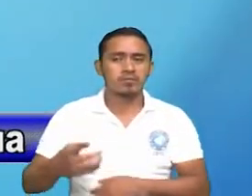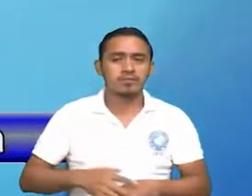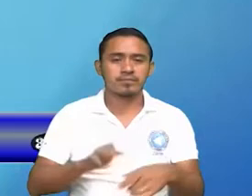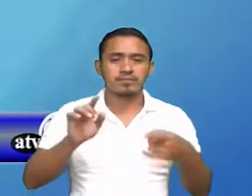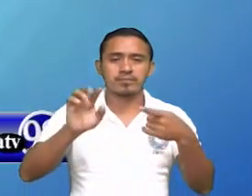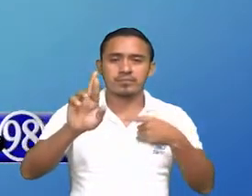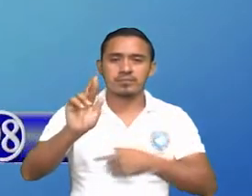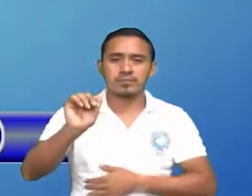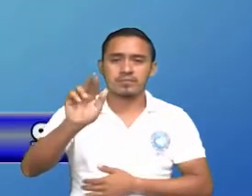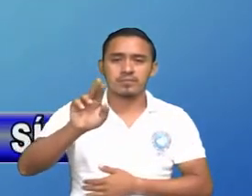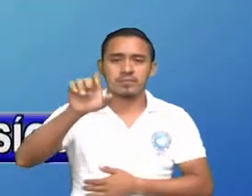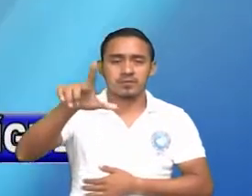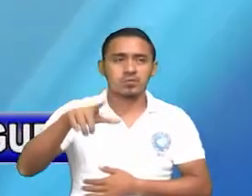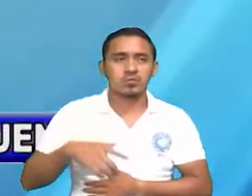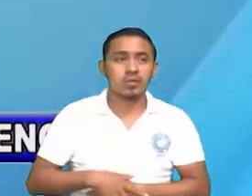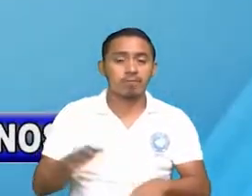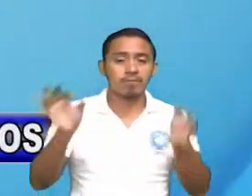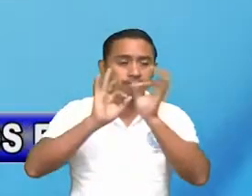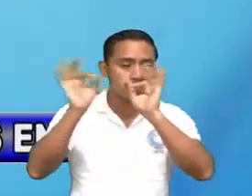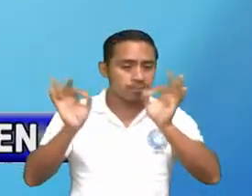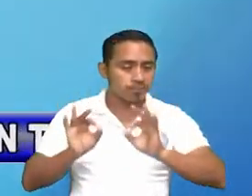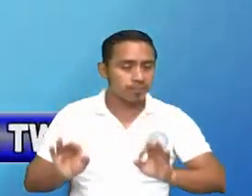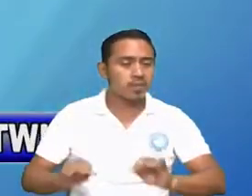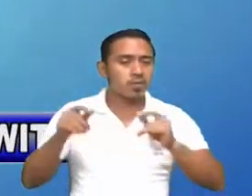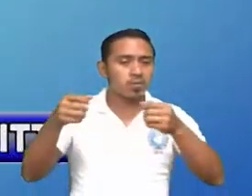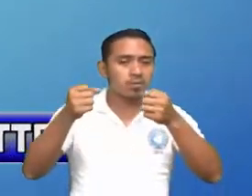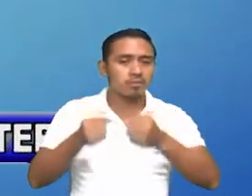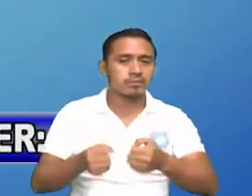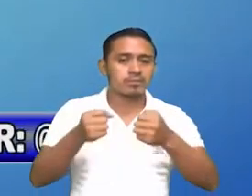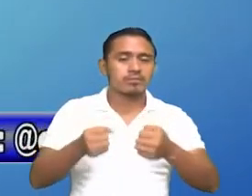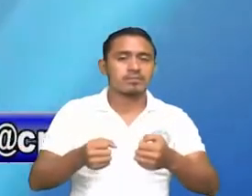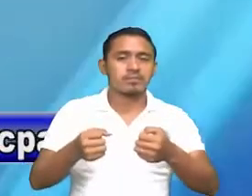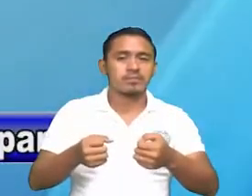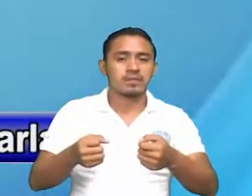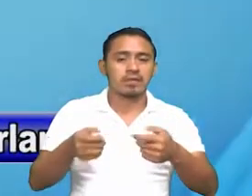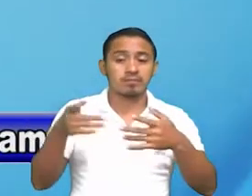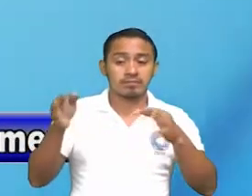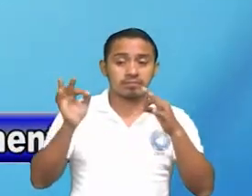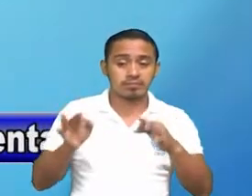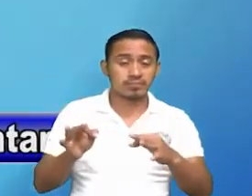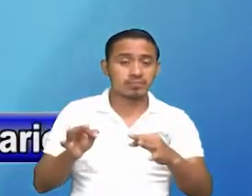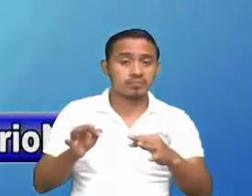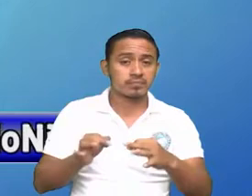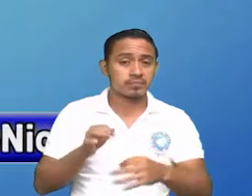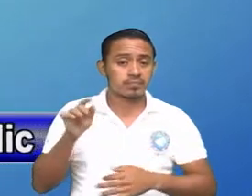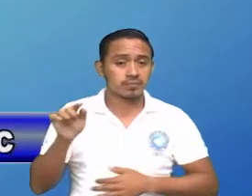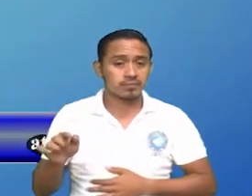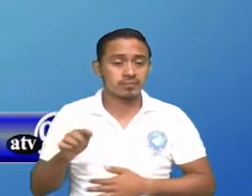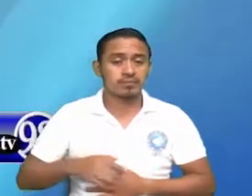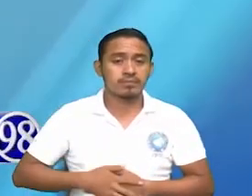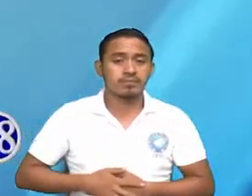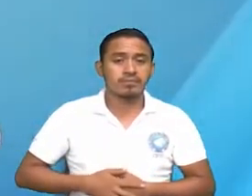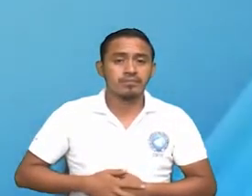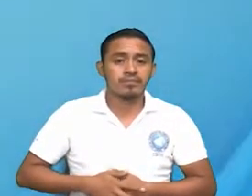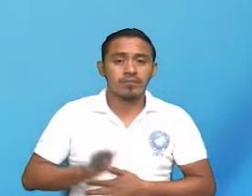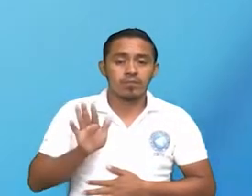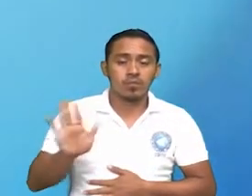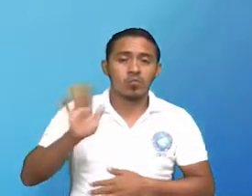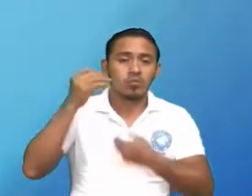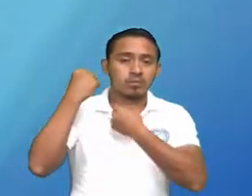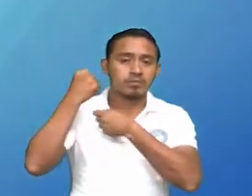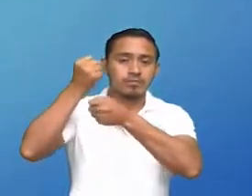Raúl Yatsimba, a quien felicitamos, compañero, convencidos de que su